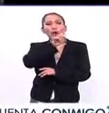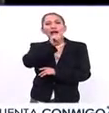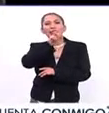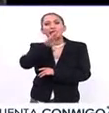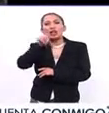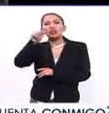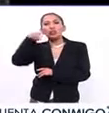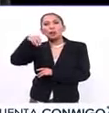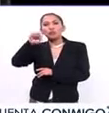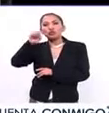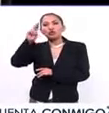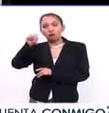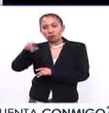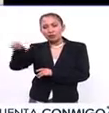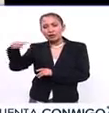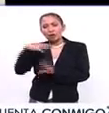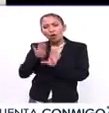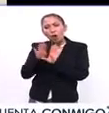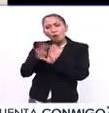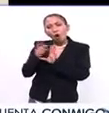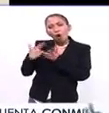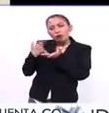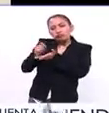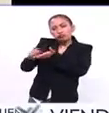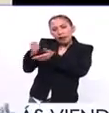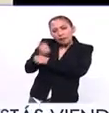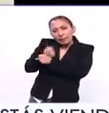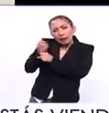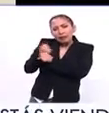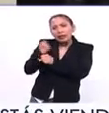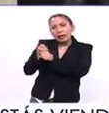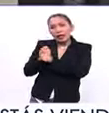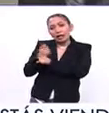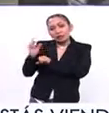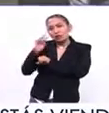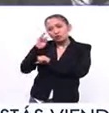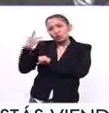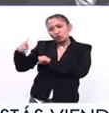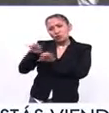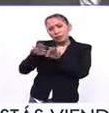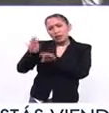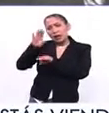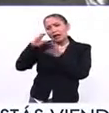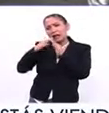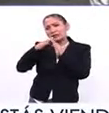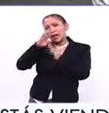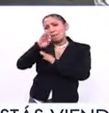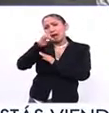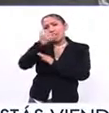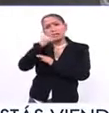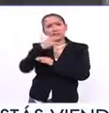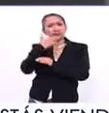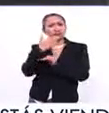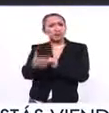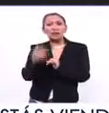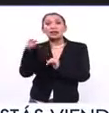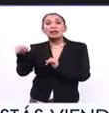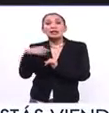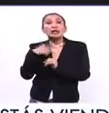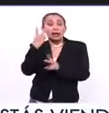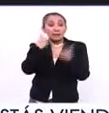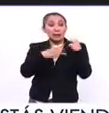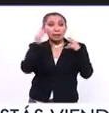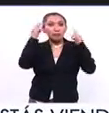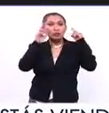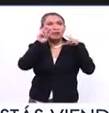Thompson y con él había tenido como algunos ensayos. Y creo que su trabajo en Casa Bayer, pues sí es una cosa excepcional. Quien ha venido al